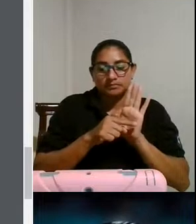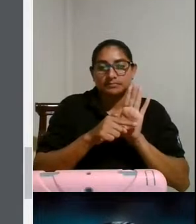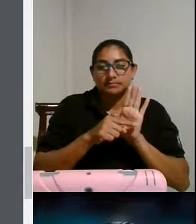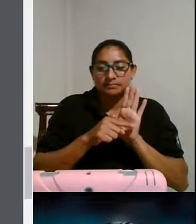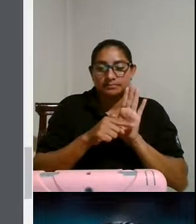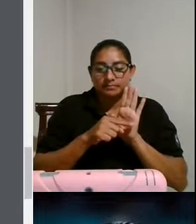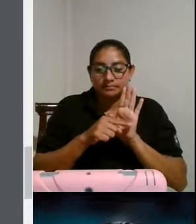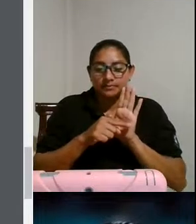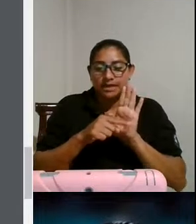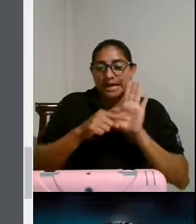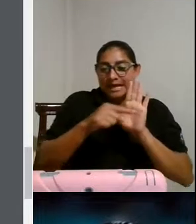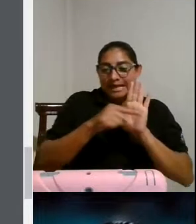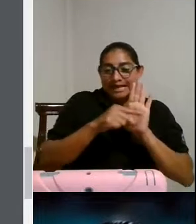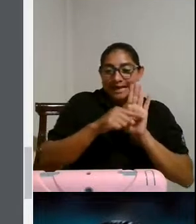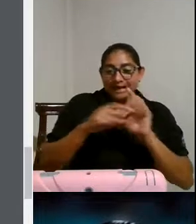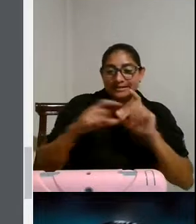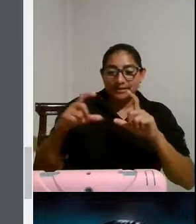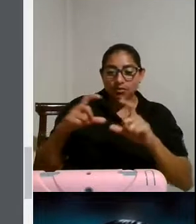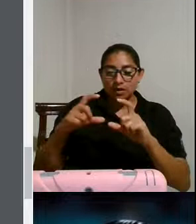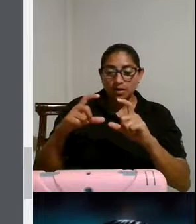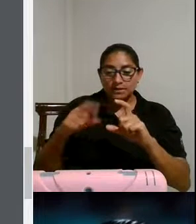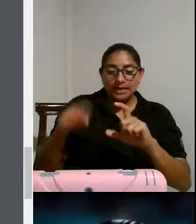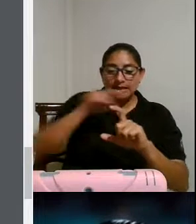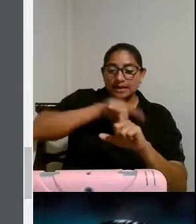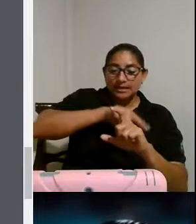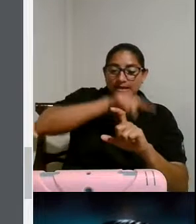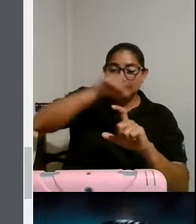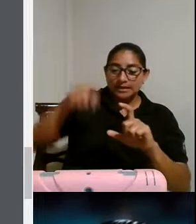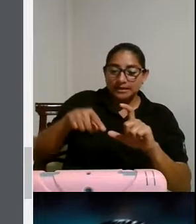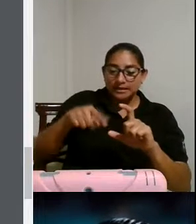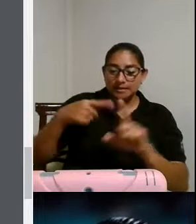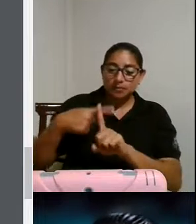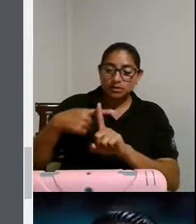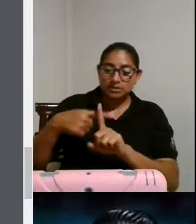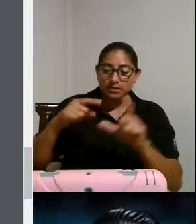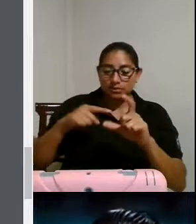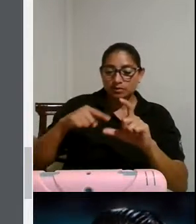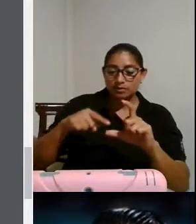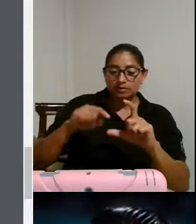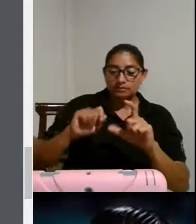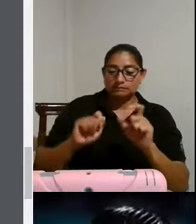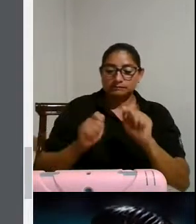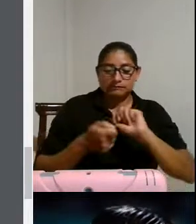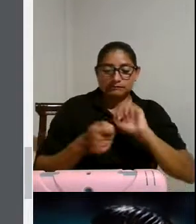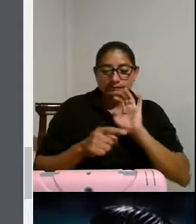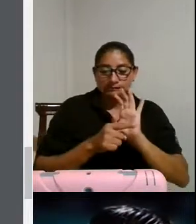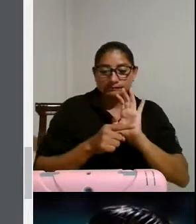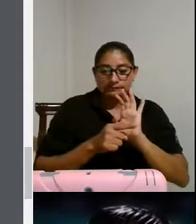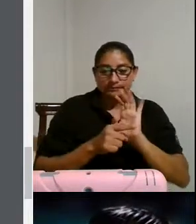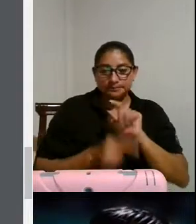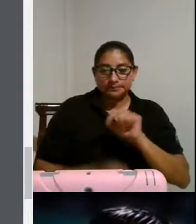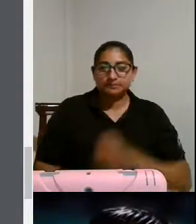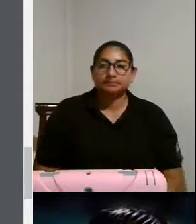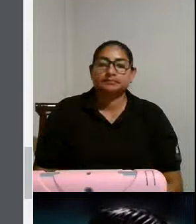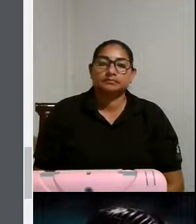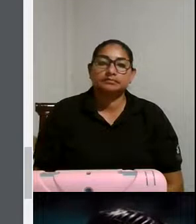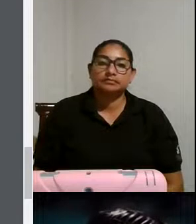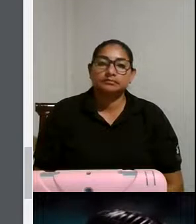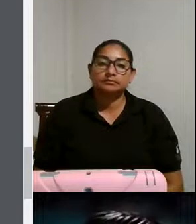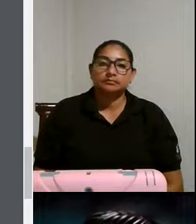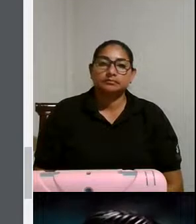Bueno, entonces cambiamos los signos. Nos queda así. ¿Qué se puede simplificar? Por ejemplo, 6x a la 2 menos 6x